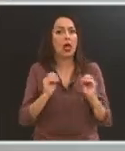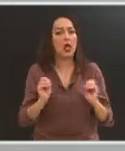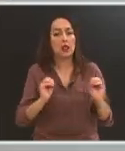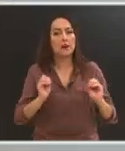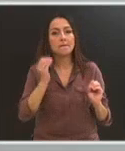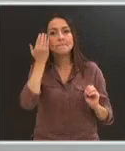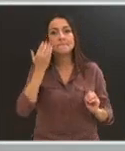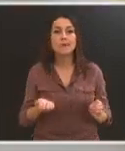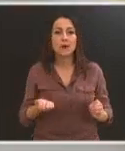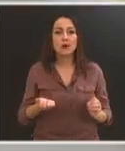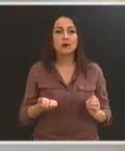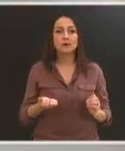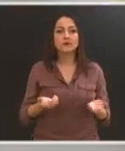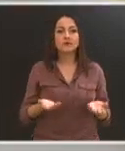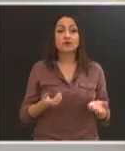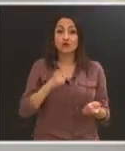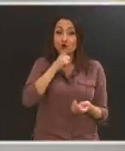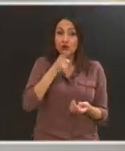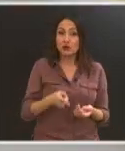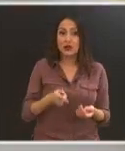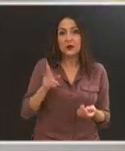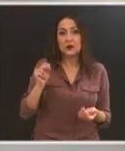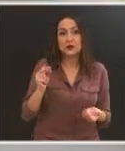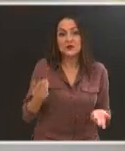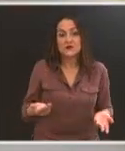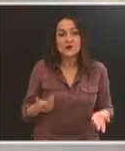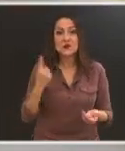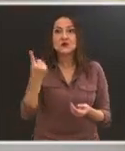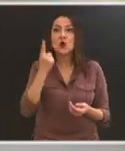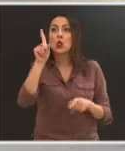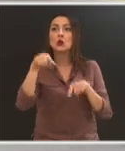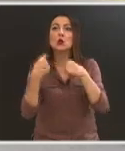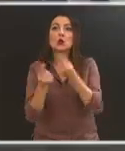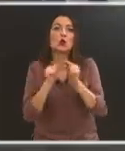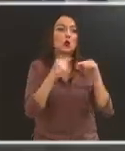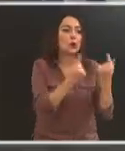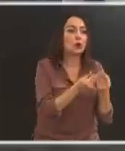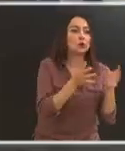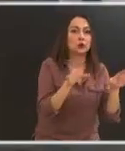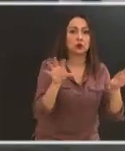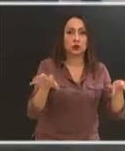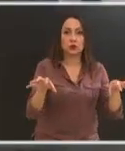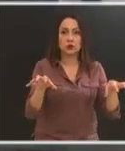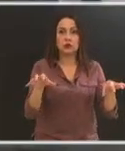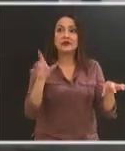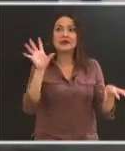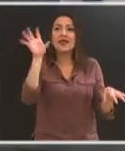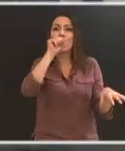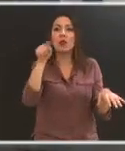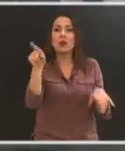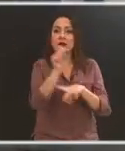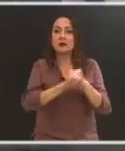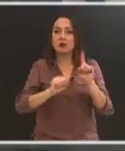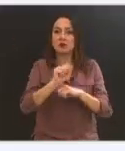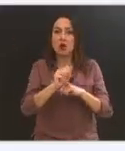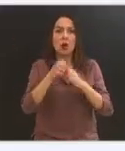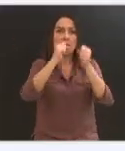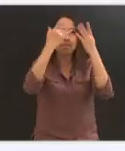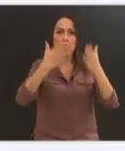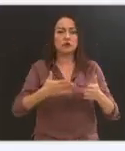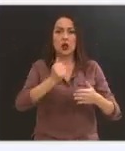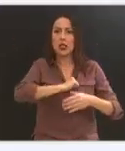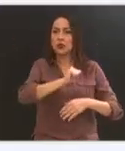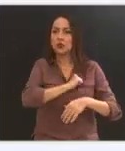eso, porque en realidad que no, solo dos grupos estaban. Se enteraron y los docentes